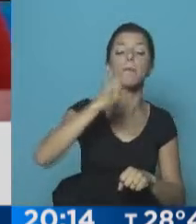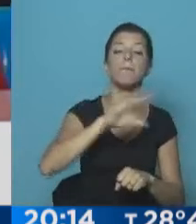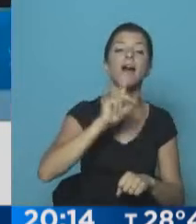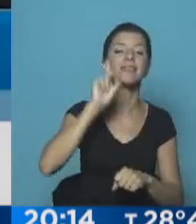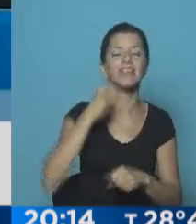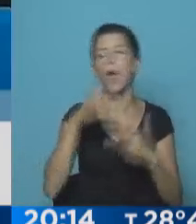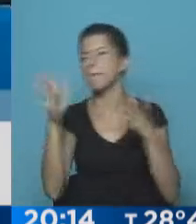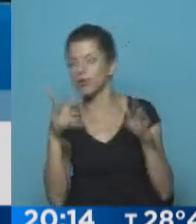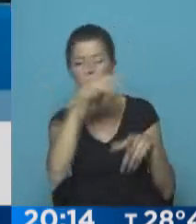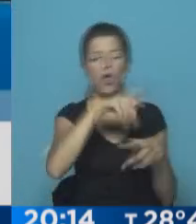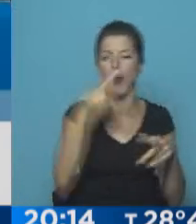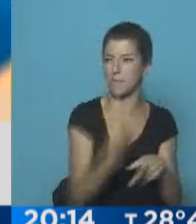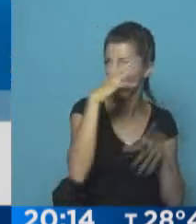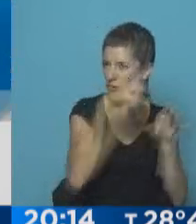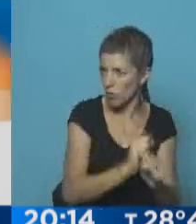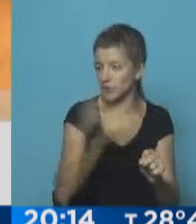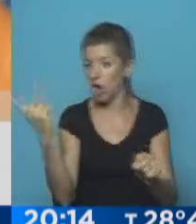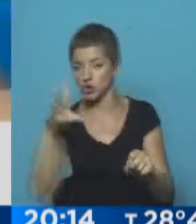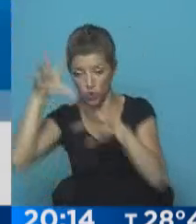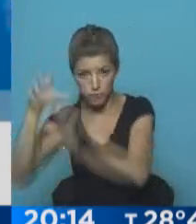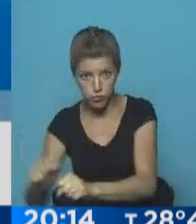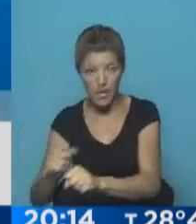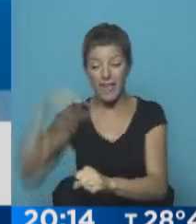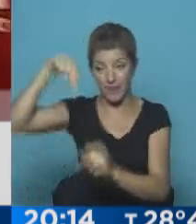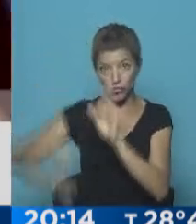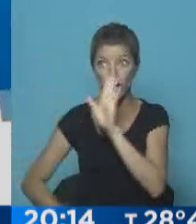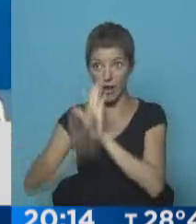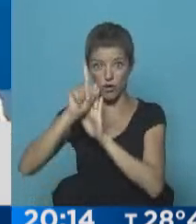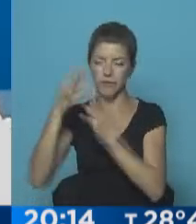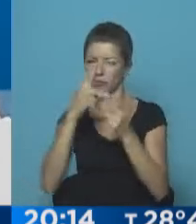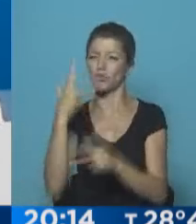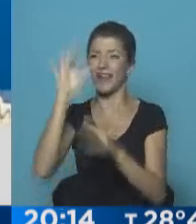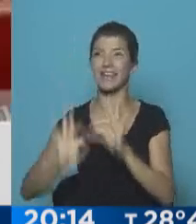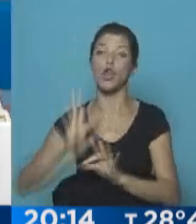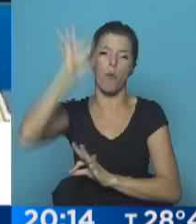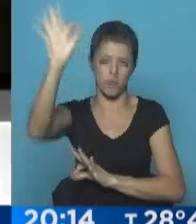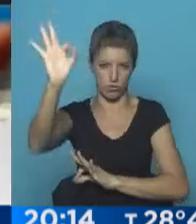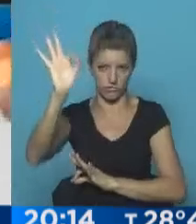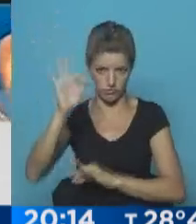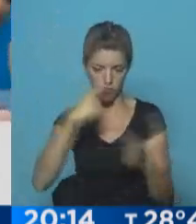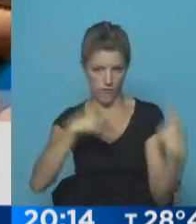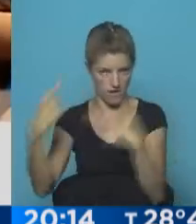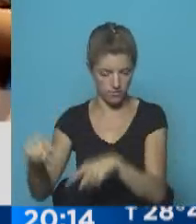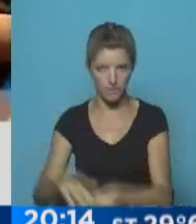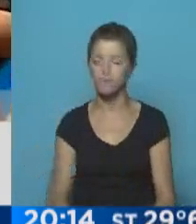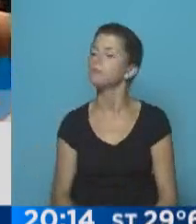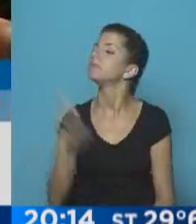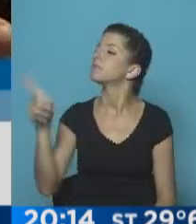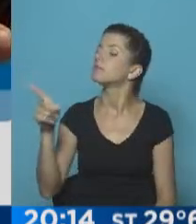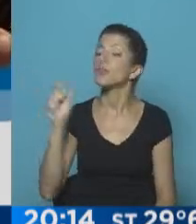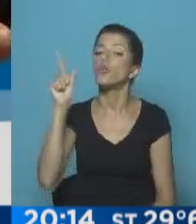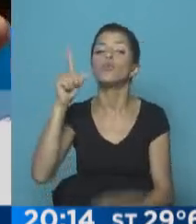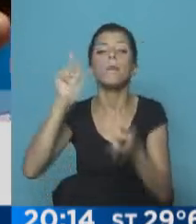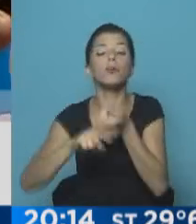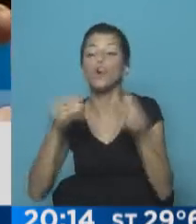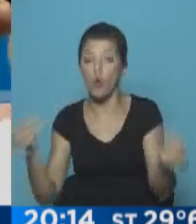3 kilómetros, como viniéndote desde el sur hacia acá, hacia el norte, como de Santa Fe hacia acá ya está. ¿Cómo está Martín, teniendo en cuenta que le tocó